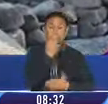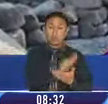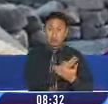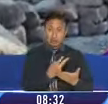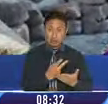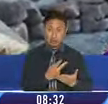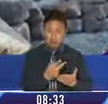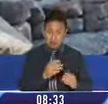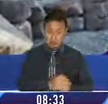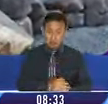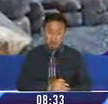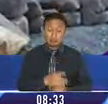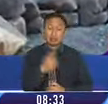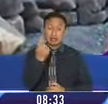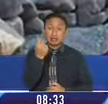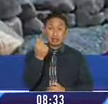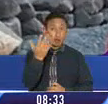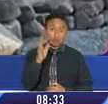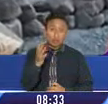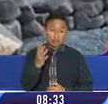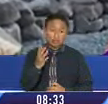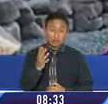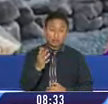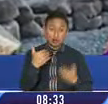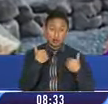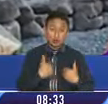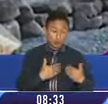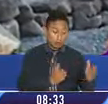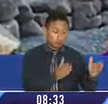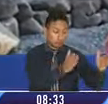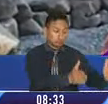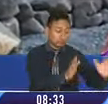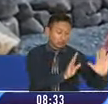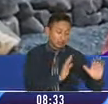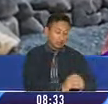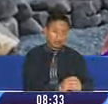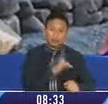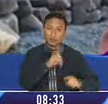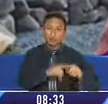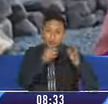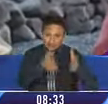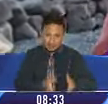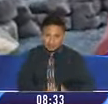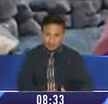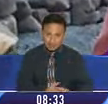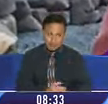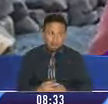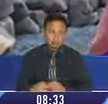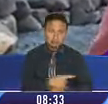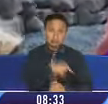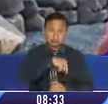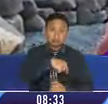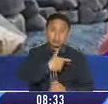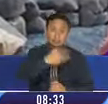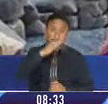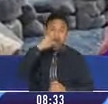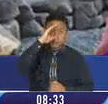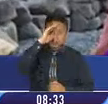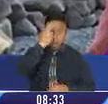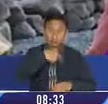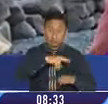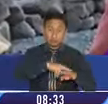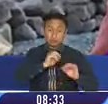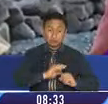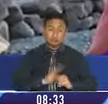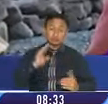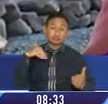2 semanas y que por falta de recursos no le han podido brindar cristiana sepultura. De esa novedad conoció Policía Nacional,